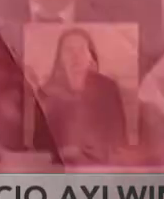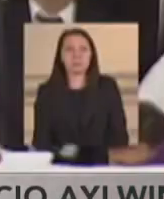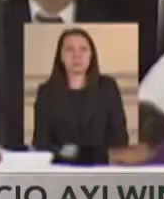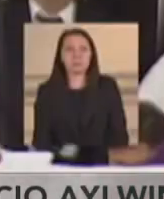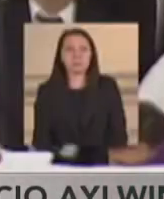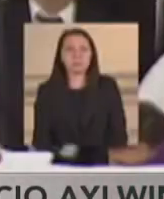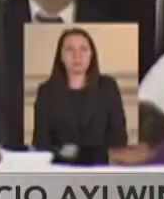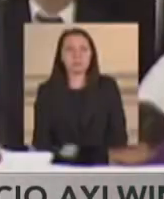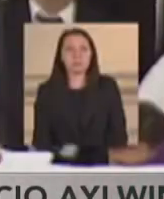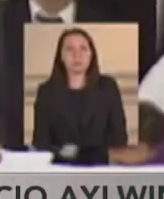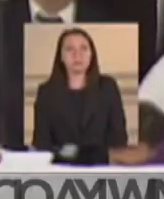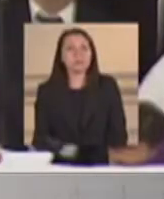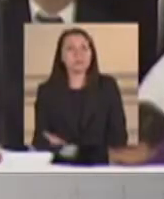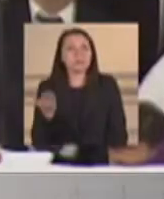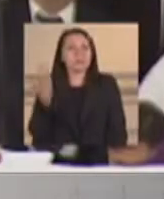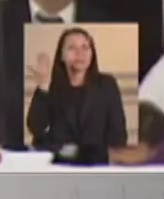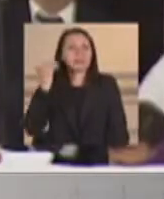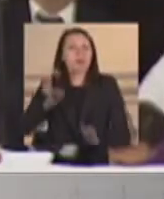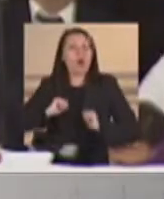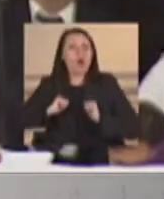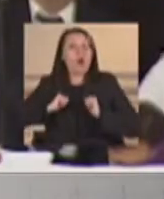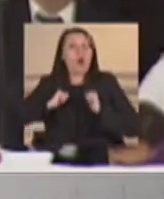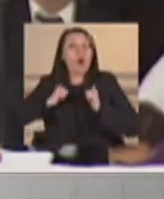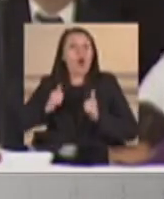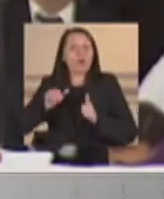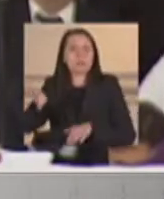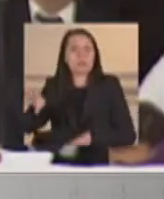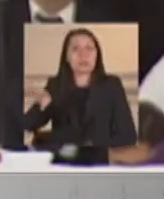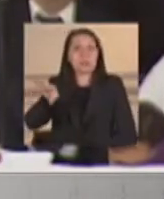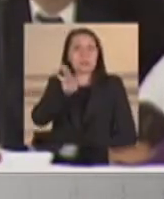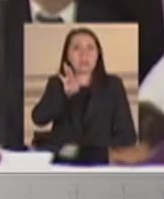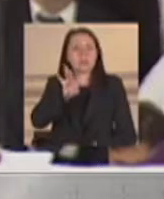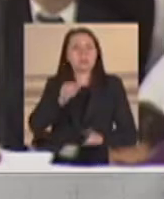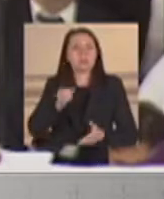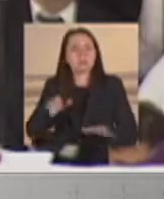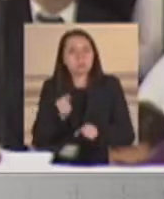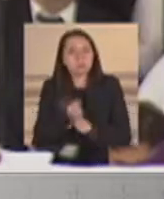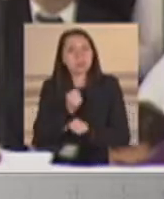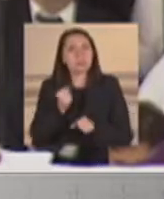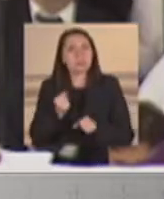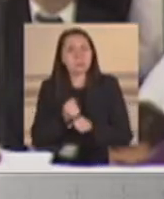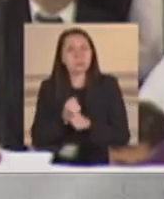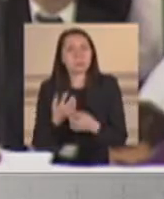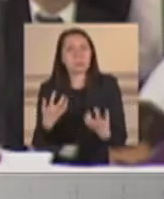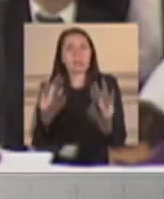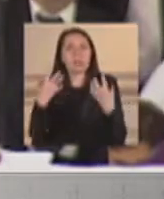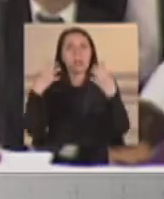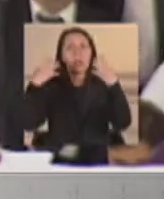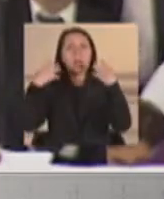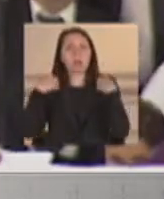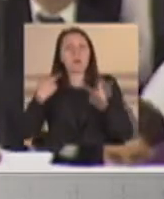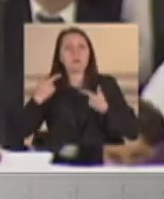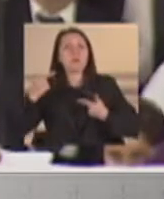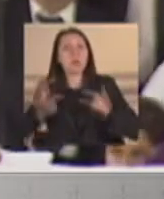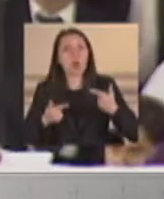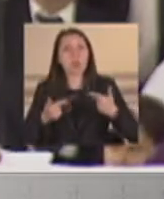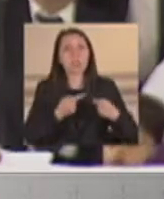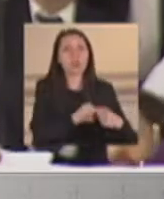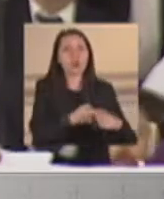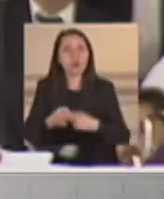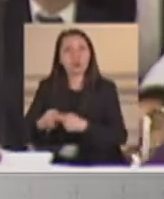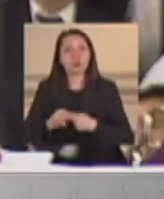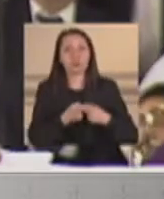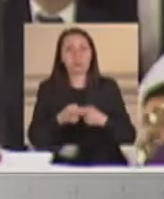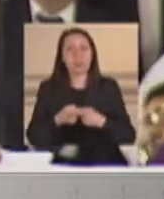practicante. Desde muy joven fue elegido para ejercer diversas responsabilidades políticas y